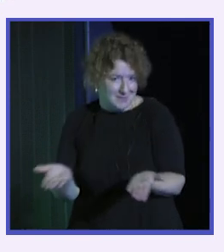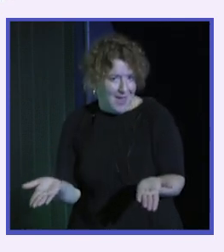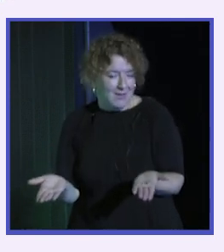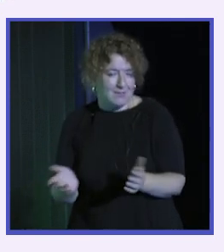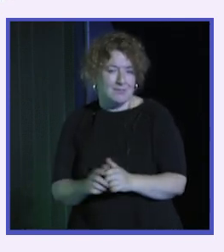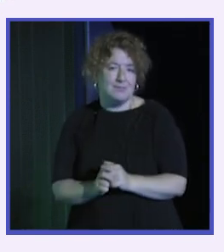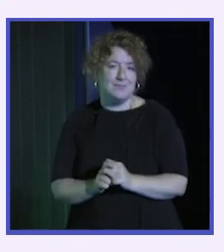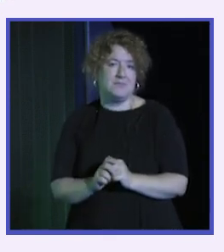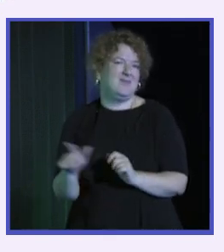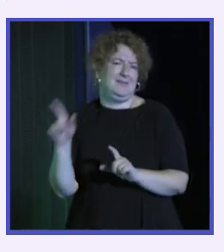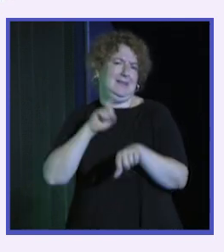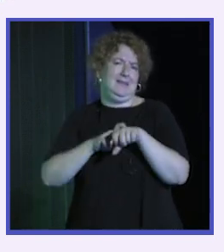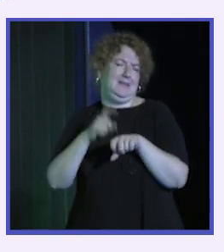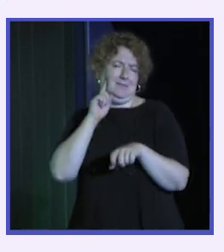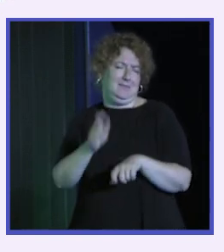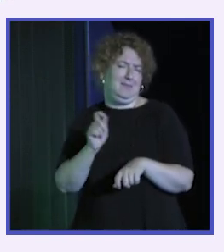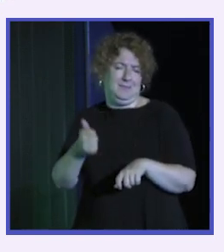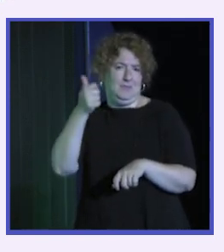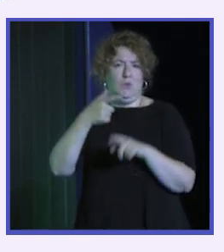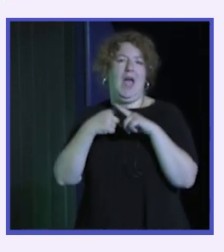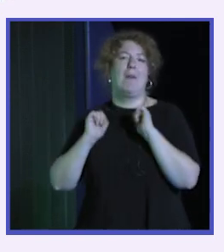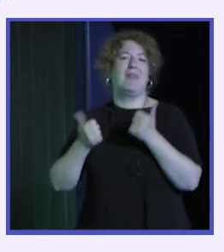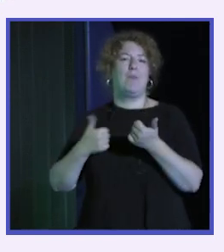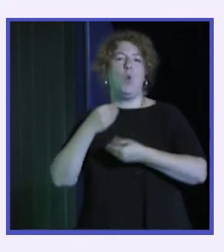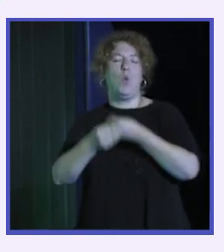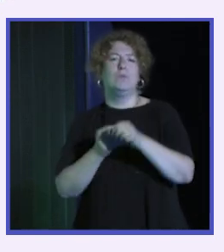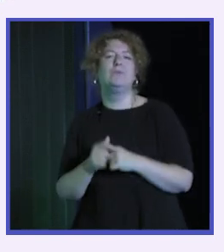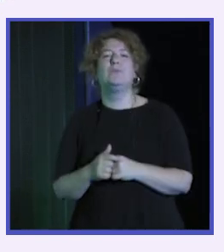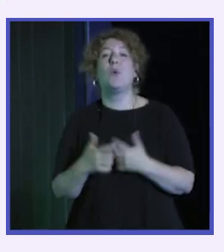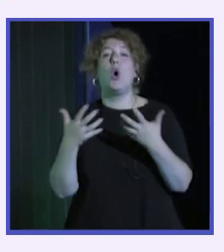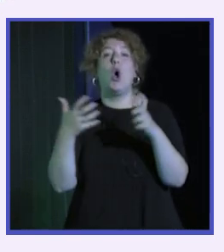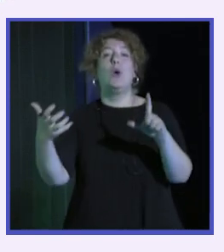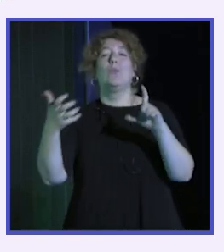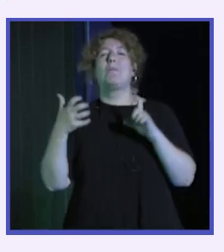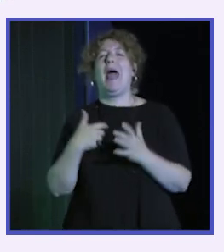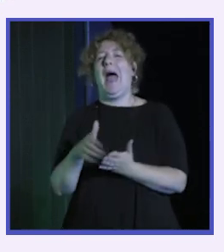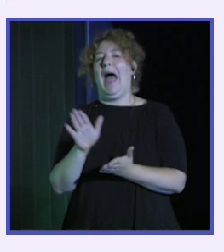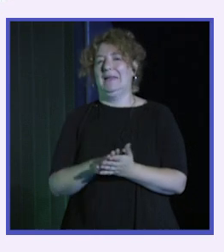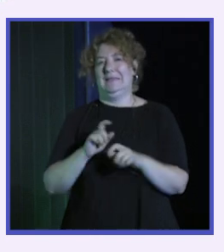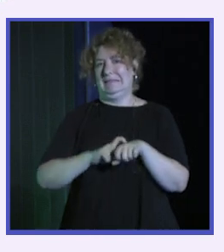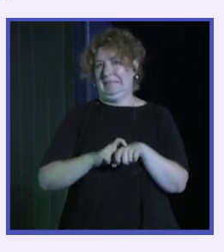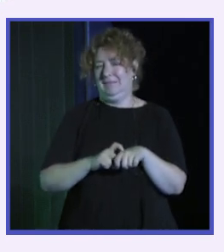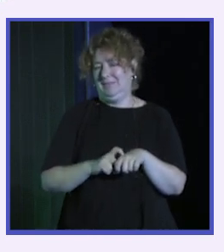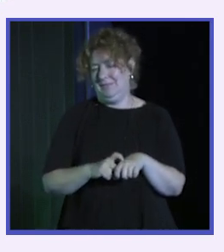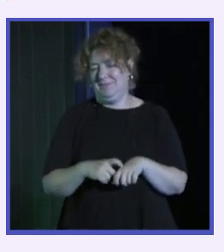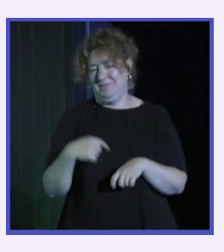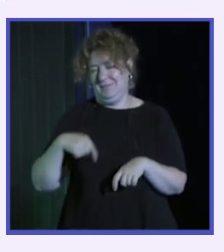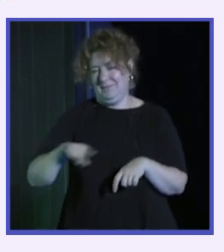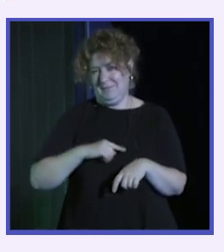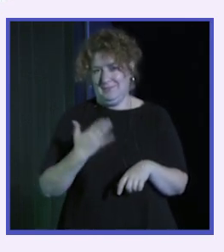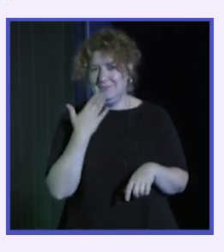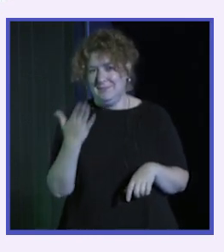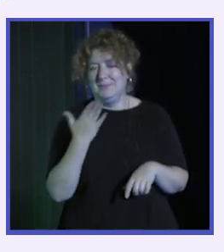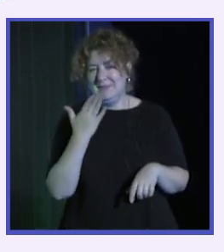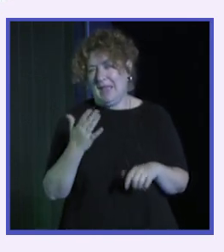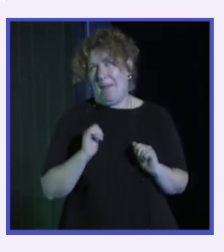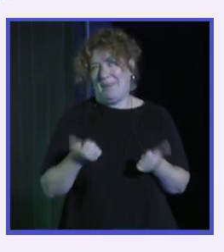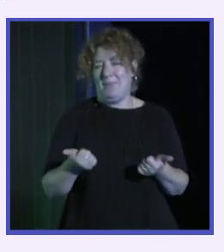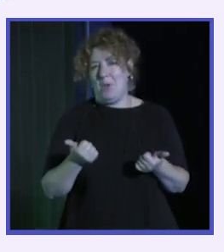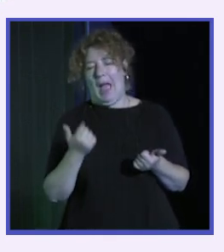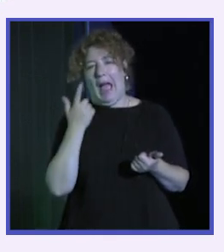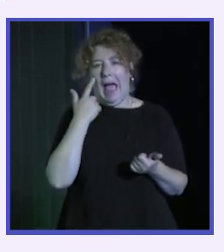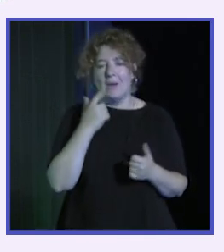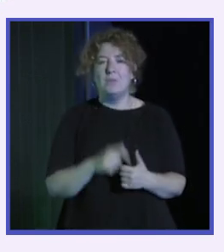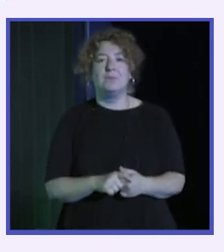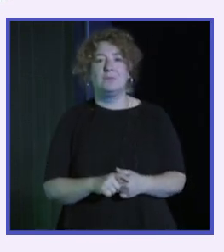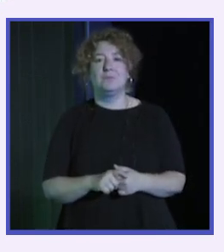de los prompts más típicos que se comparten al principio. Oye, un prompt para un acta, ¿no? Es de lo que solemos hacer al principio.